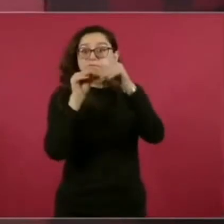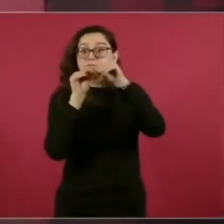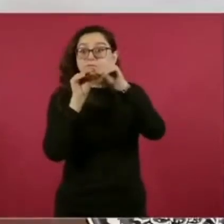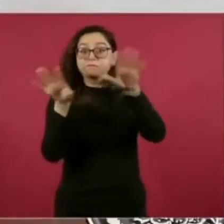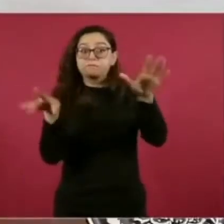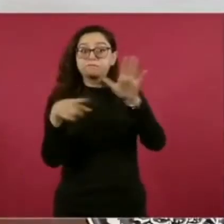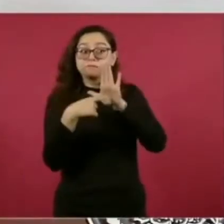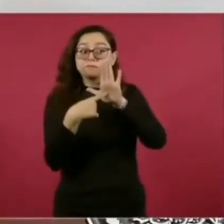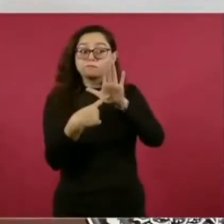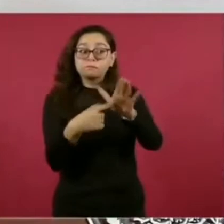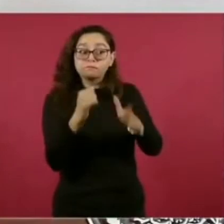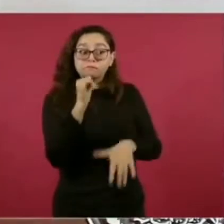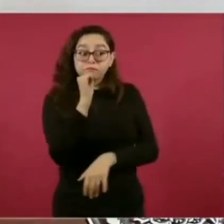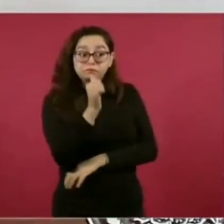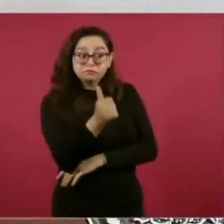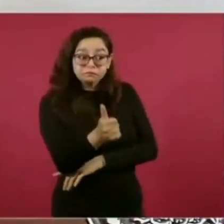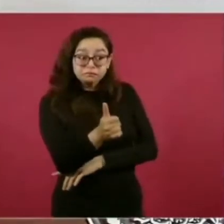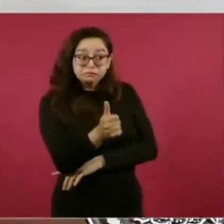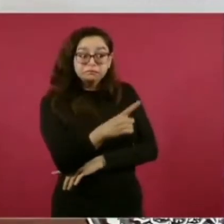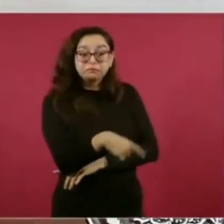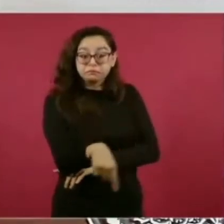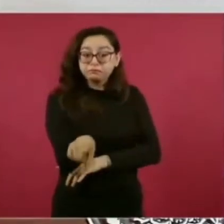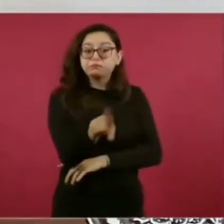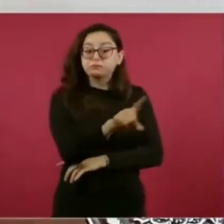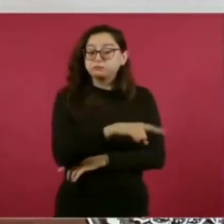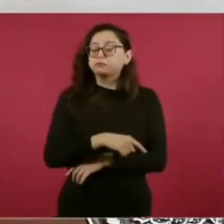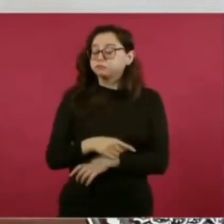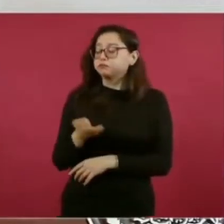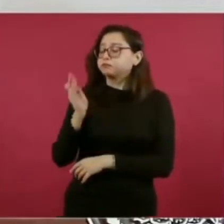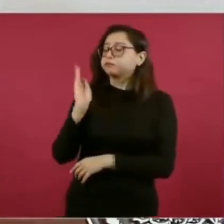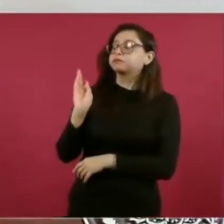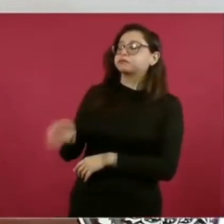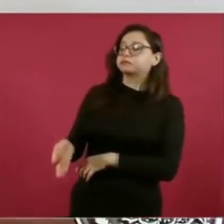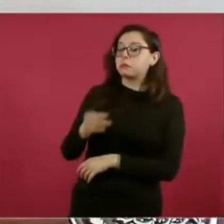del tema de la violencia. Pon la foto.